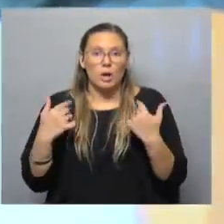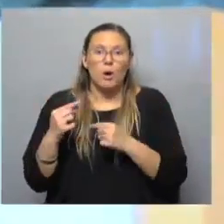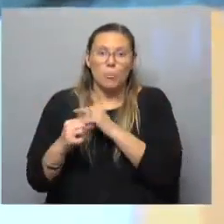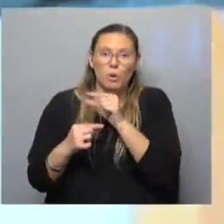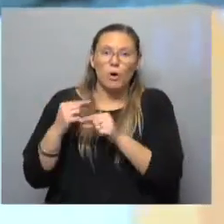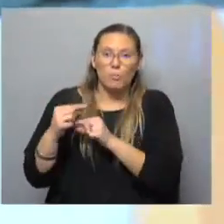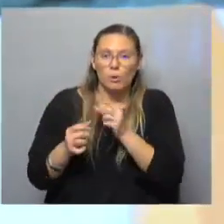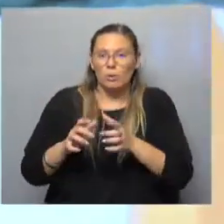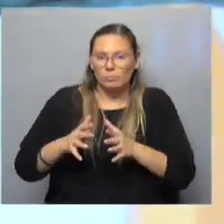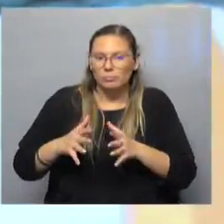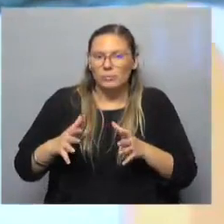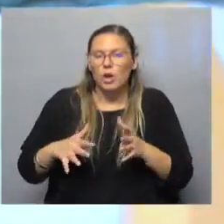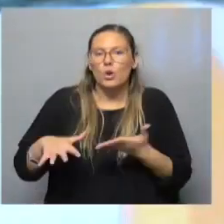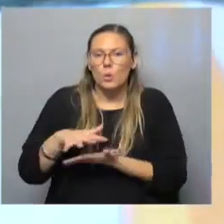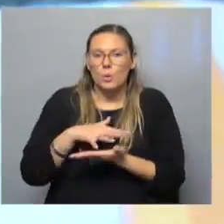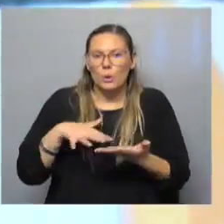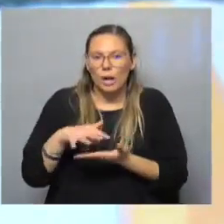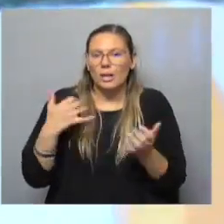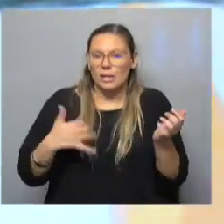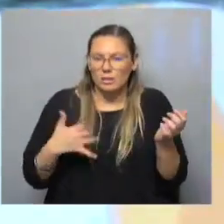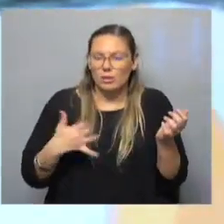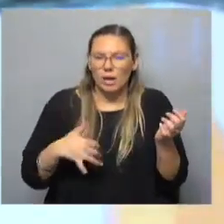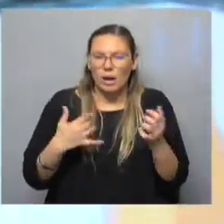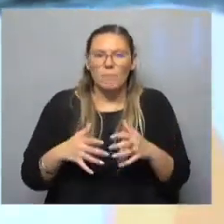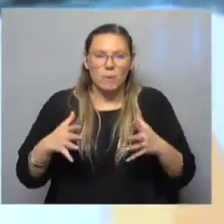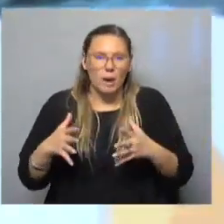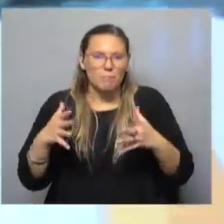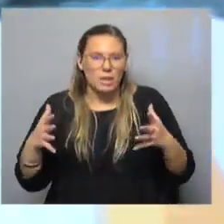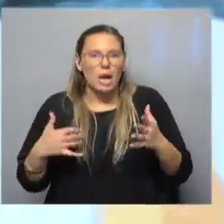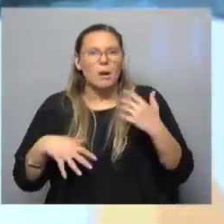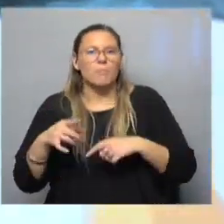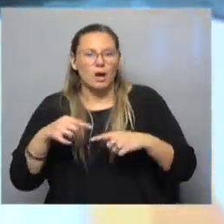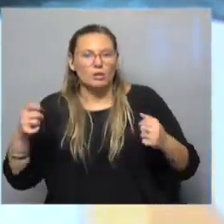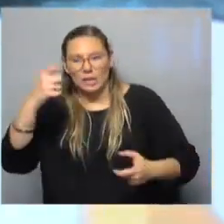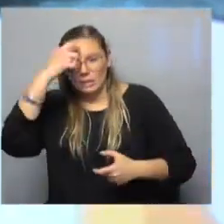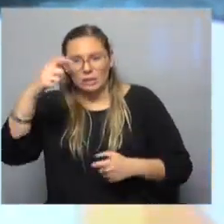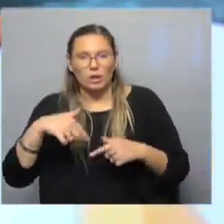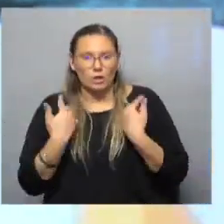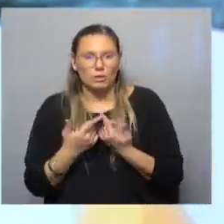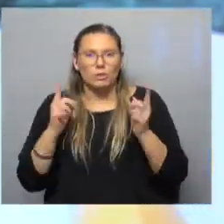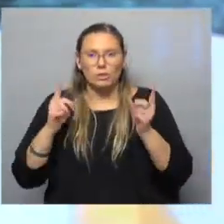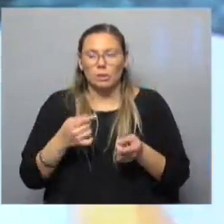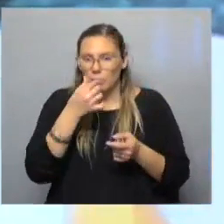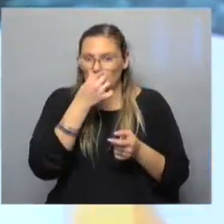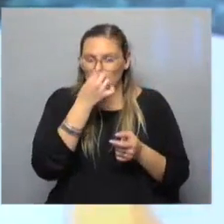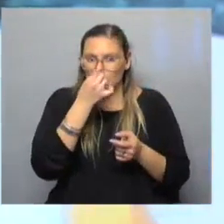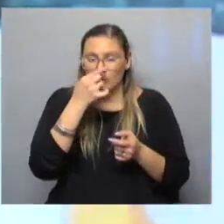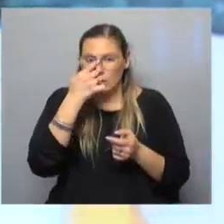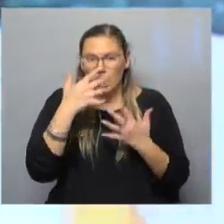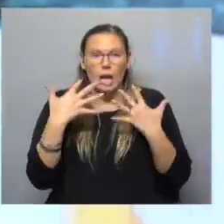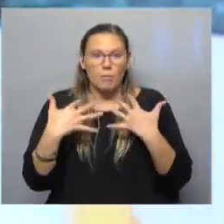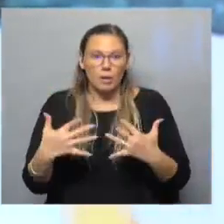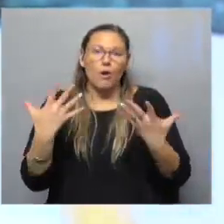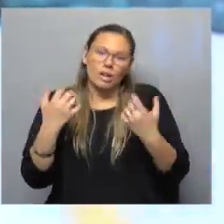poquito creciendo en lugares donde tocábamos, que cada vez son más grandes, tienen más recursos técnicos y a la vez nosotros hacemos como espectáculos